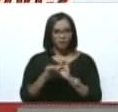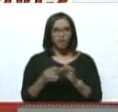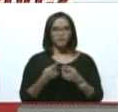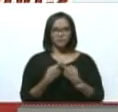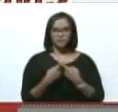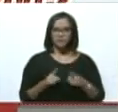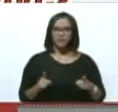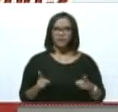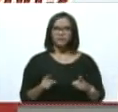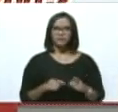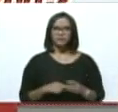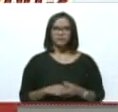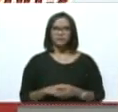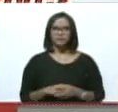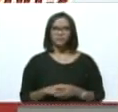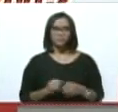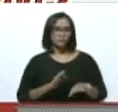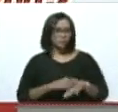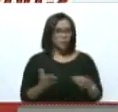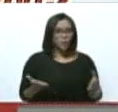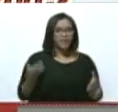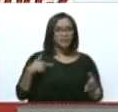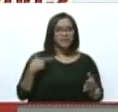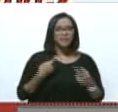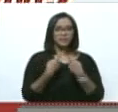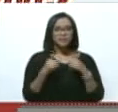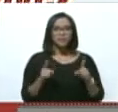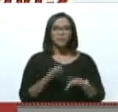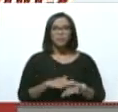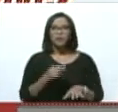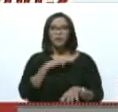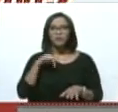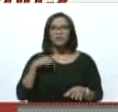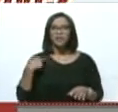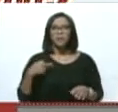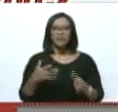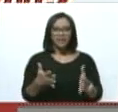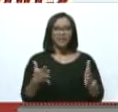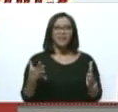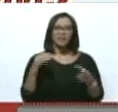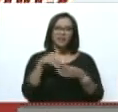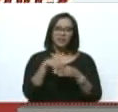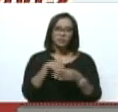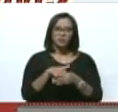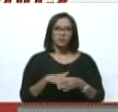diversa. ¿Por qué tiene que ser además diversa? Porque nosotros tenemos que ganar elecciones, ¿vale?